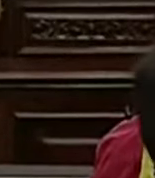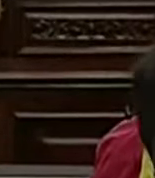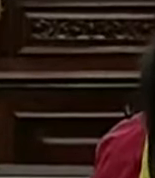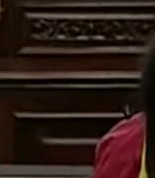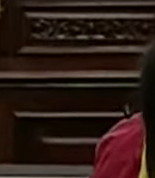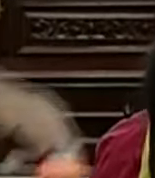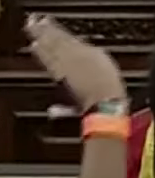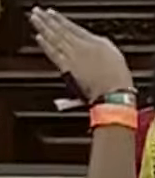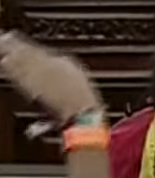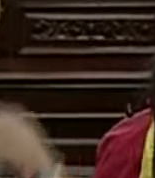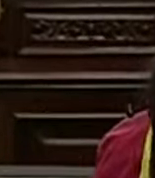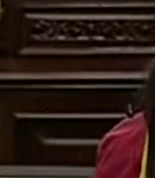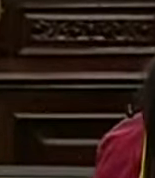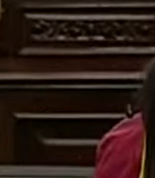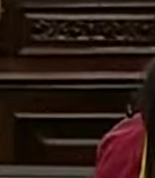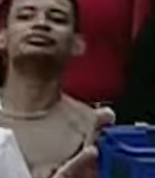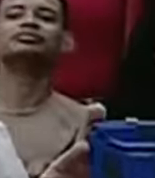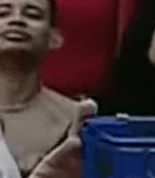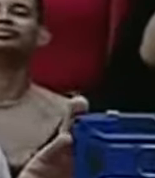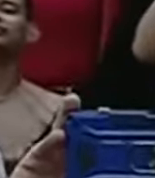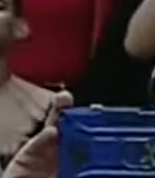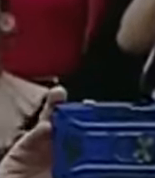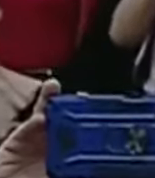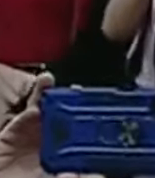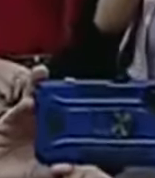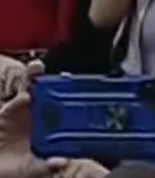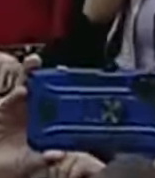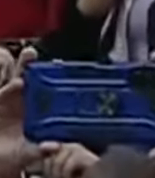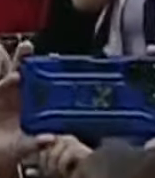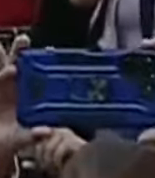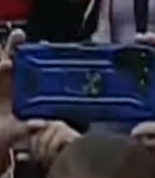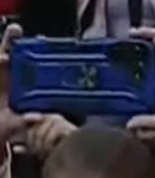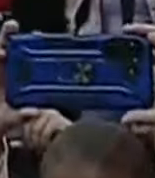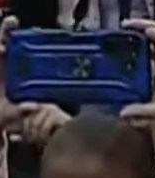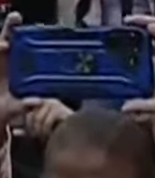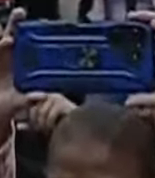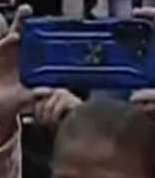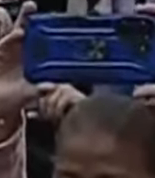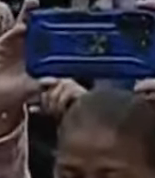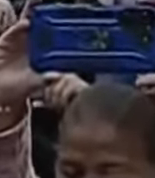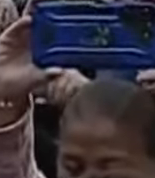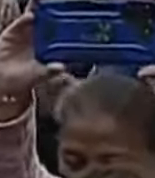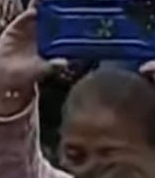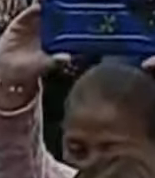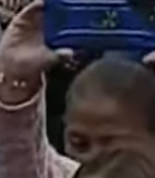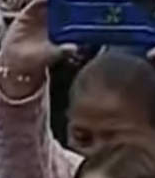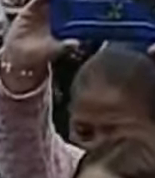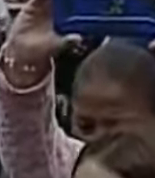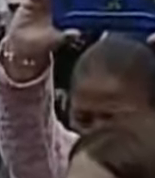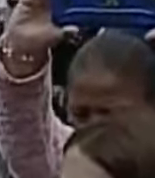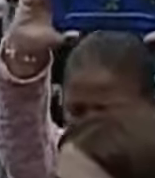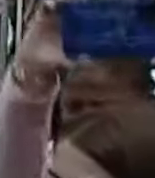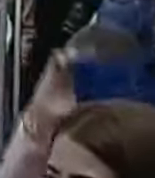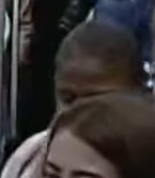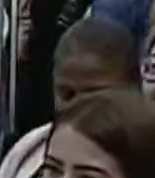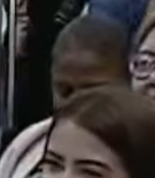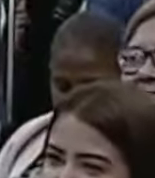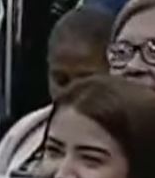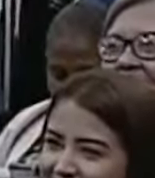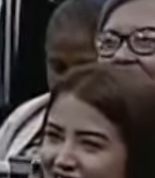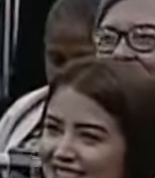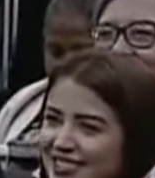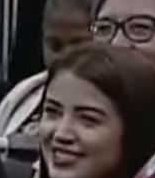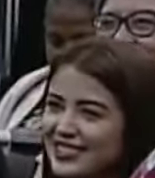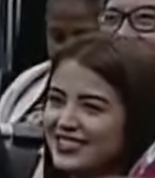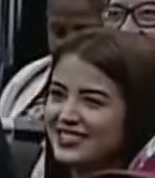Congreso Nacional que se estará desarrollando en nuestro país los días 18, 19 y 20 de octubre.